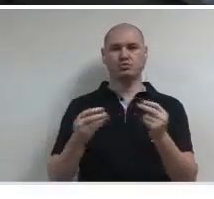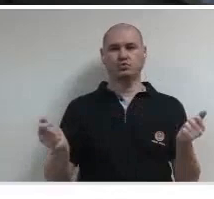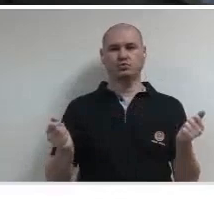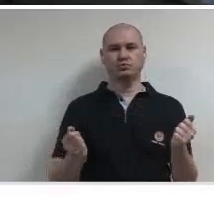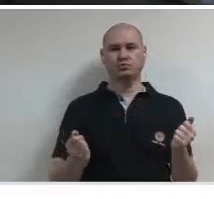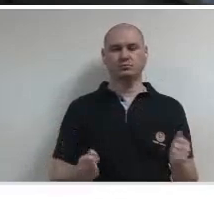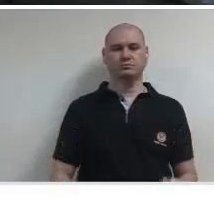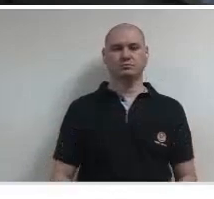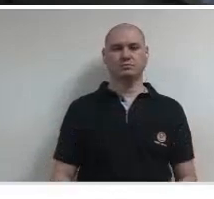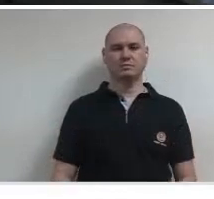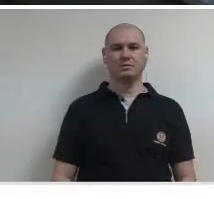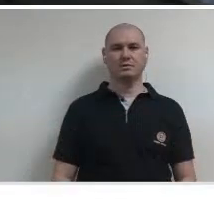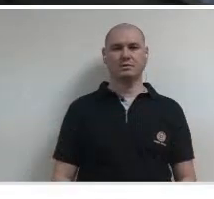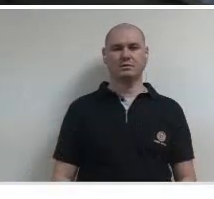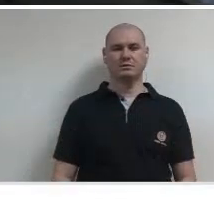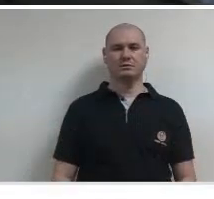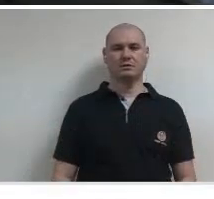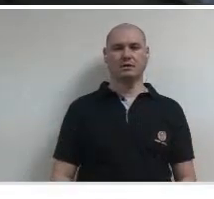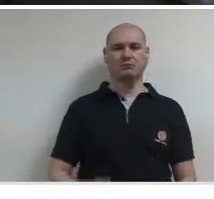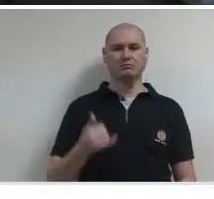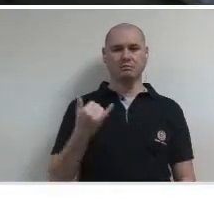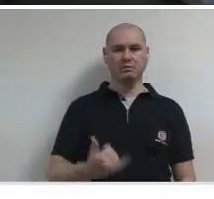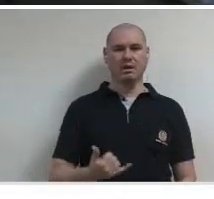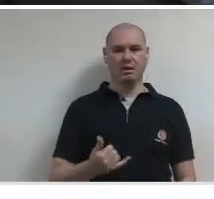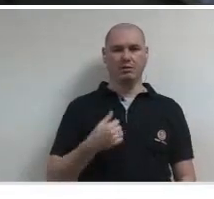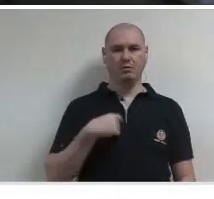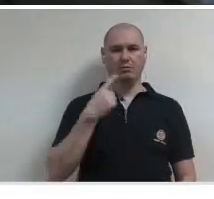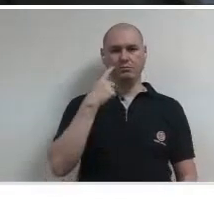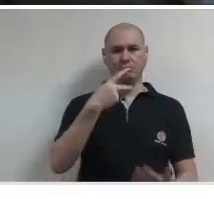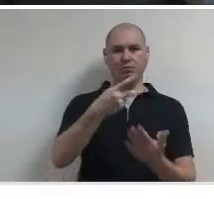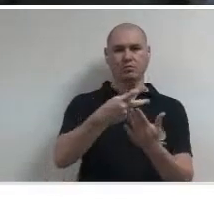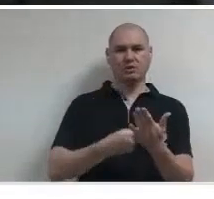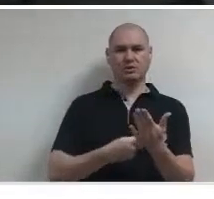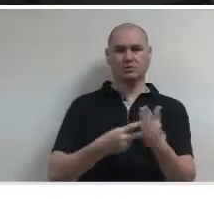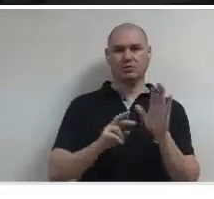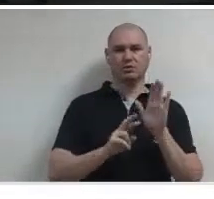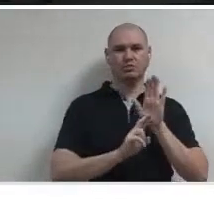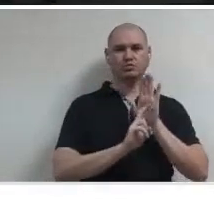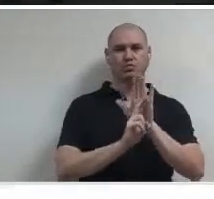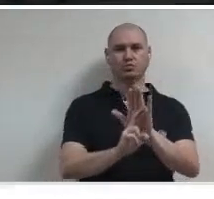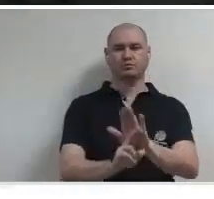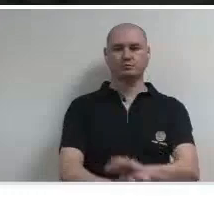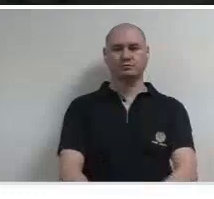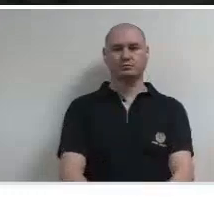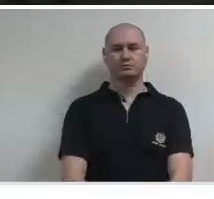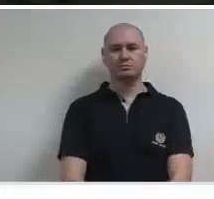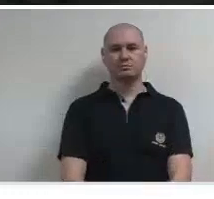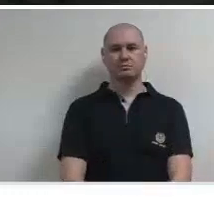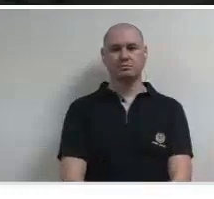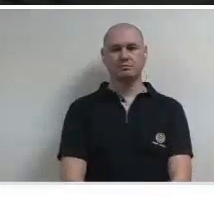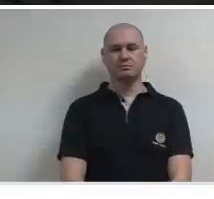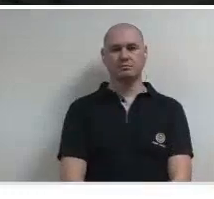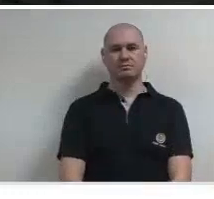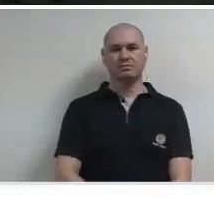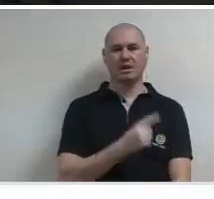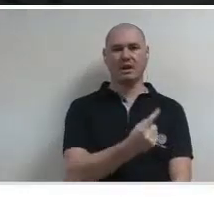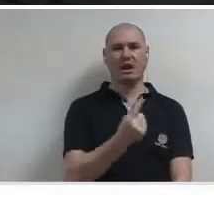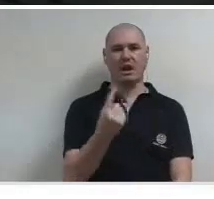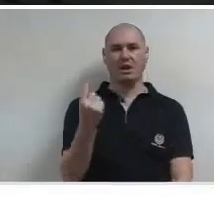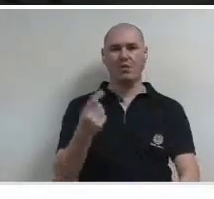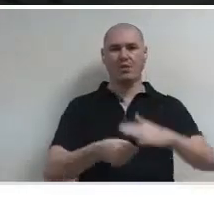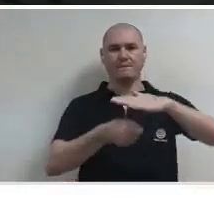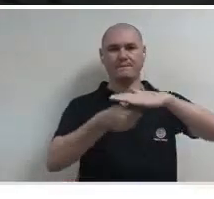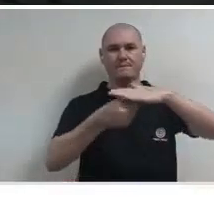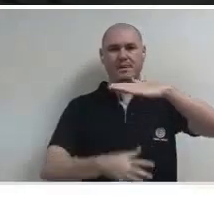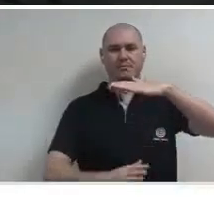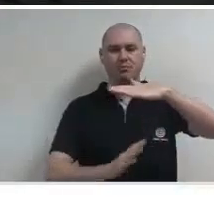UPE vareje, si es curi, ya acá en UPE tiene solución, con base UPE, ahora es lo que UPE tiene proyecto de acordada.